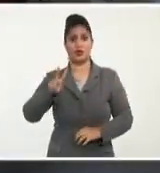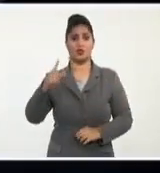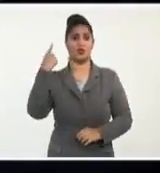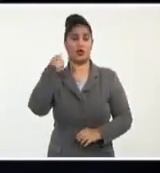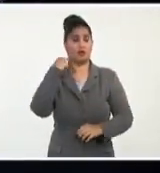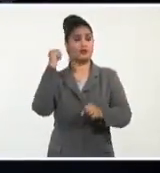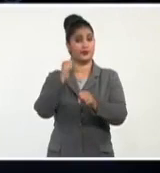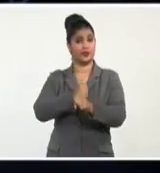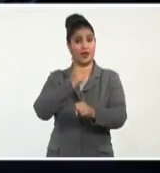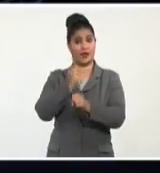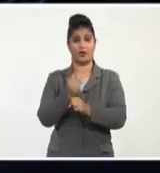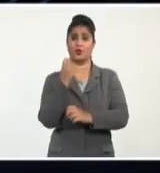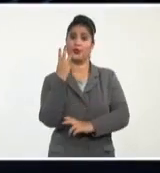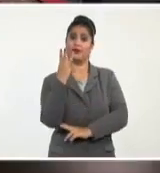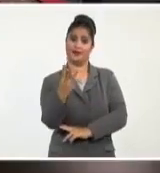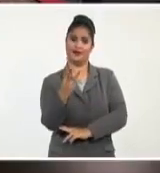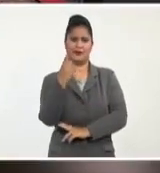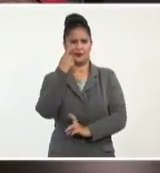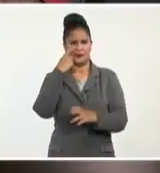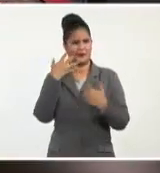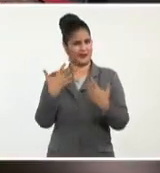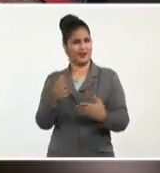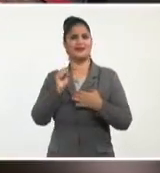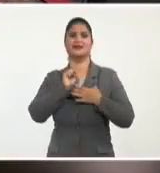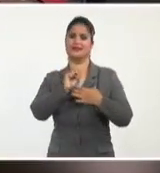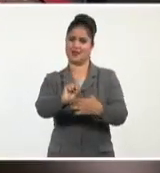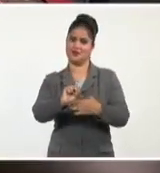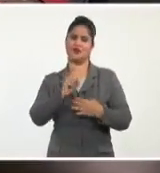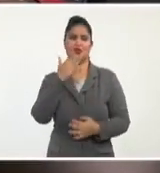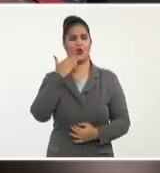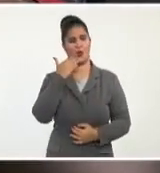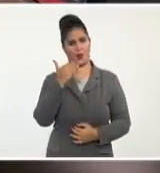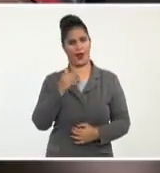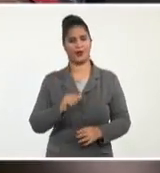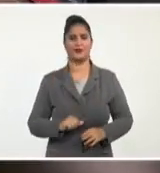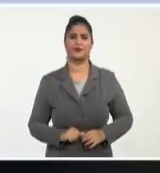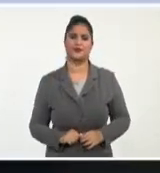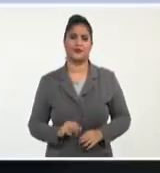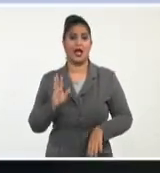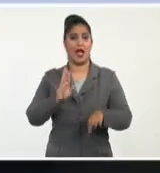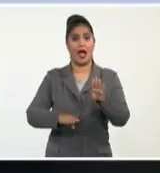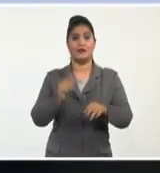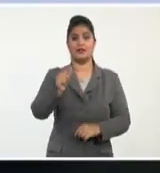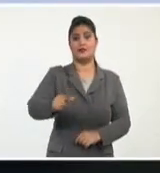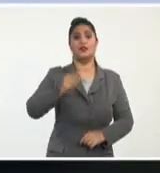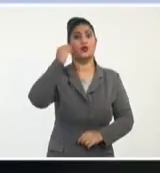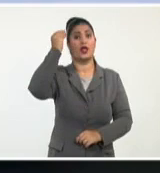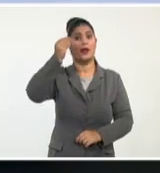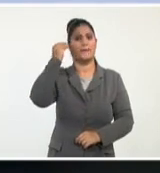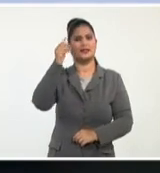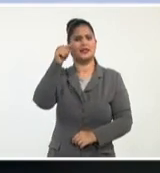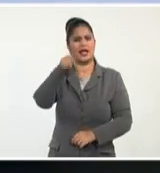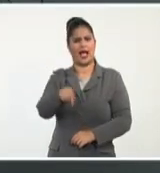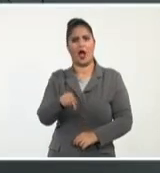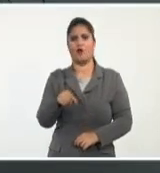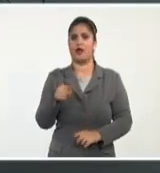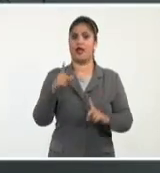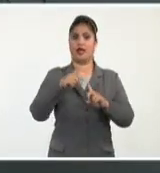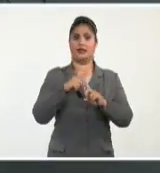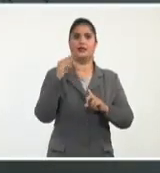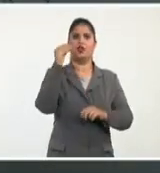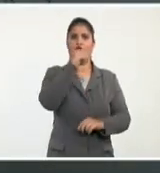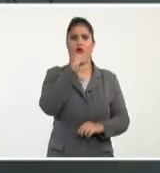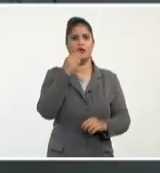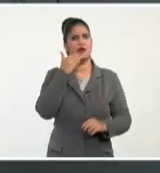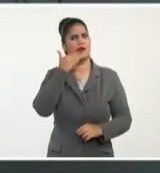ha comprobado la utilidad de su servicio. A veces las personas piensan que como ya estamos en la era digital, que hay celulares,